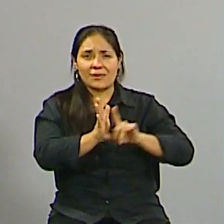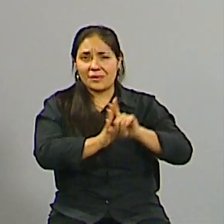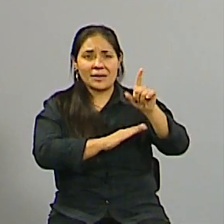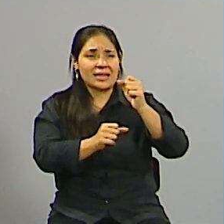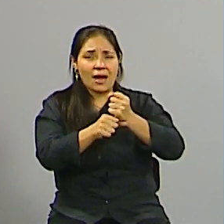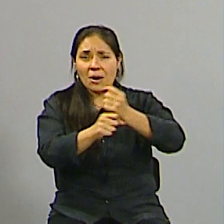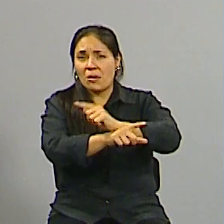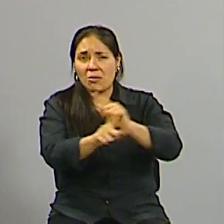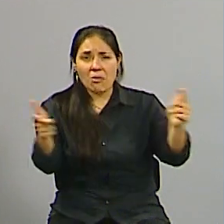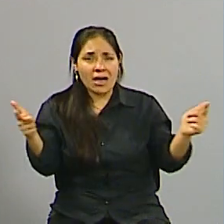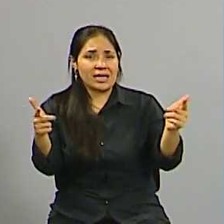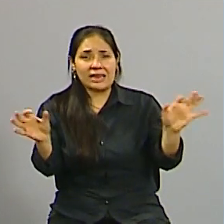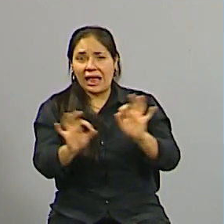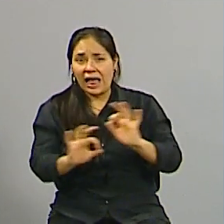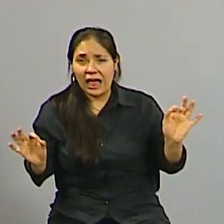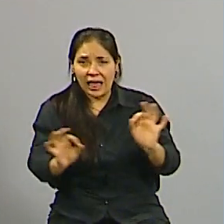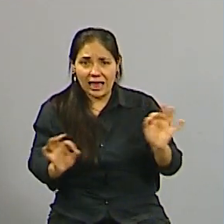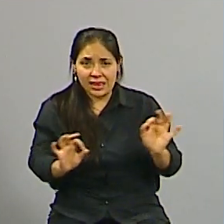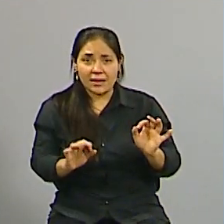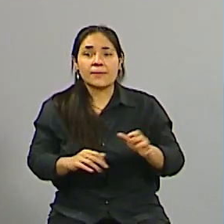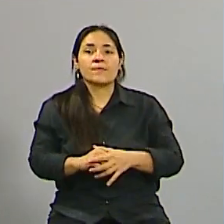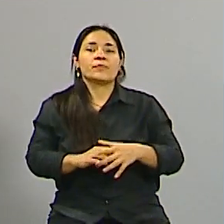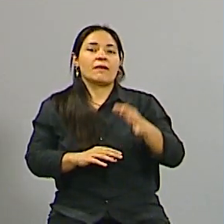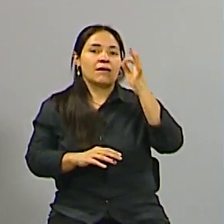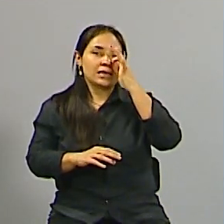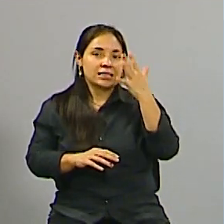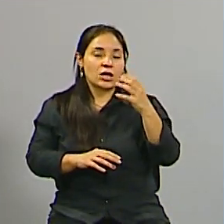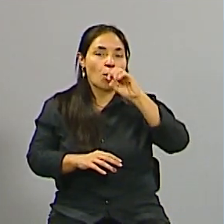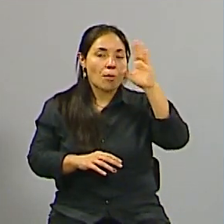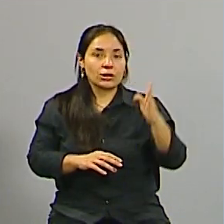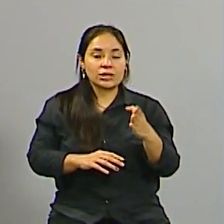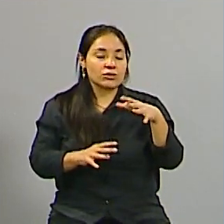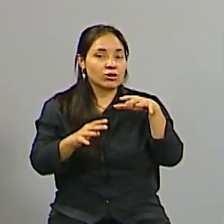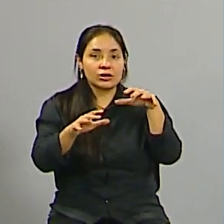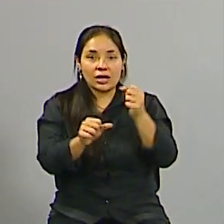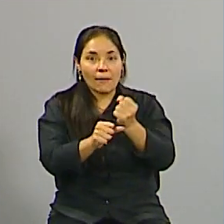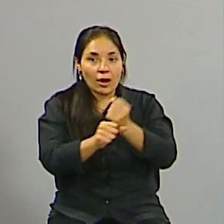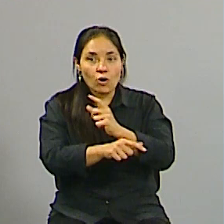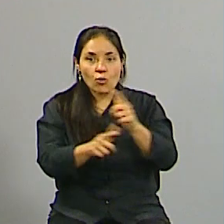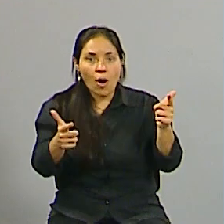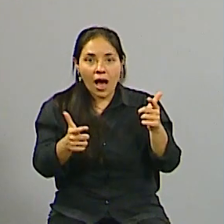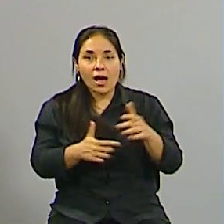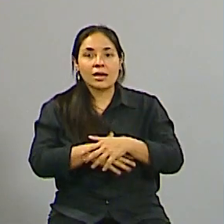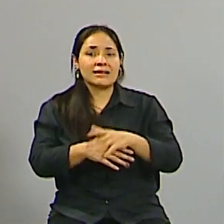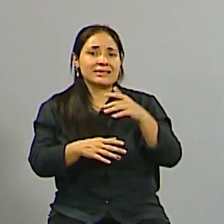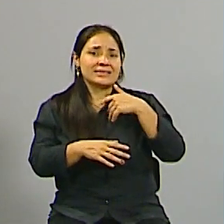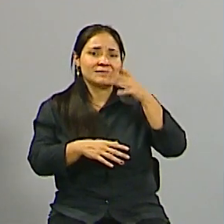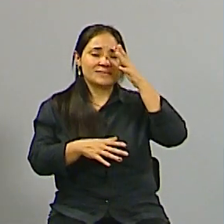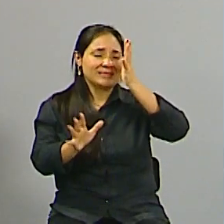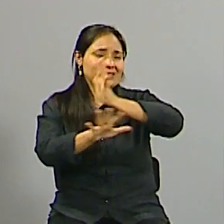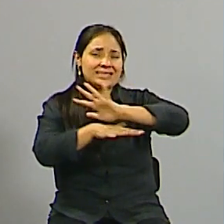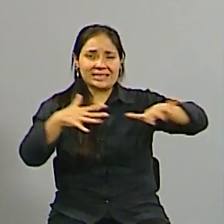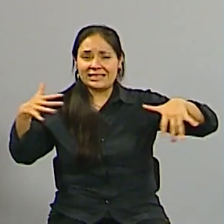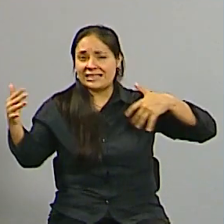desocupación, ¿sí? Claro. 25% de desocupación, estamos a segundos del estallido de la